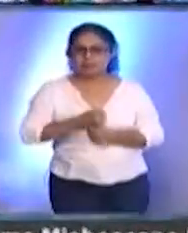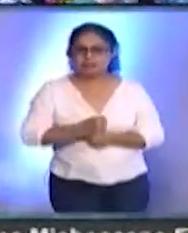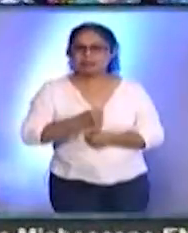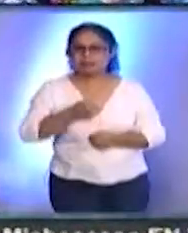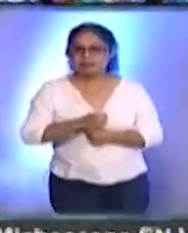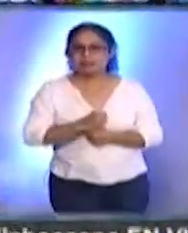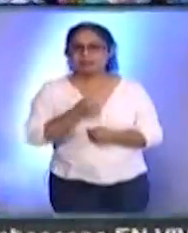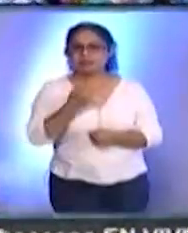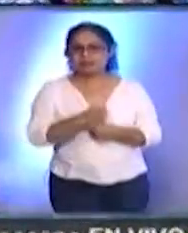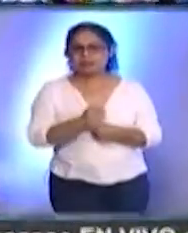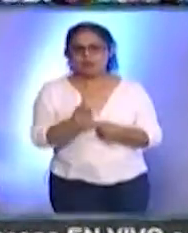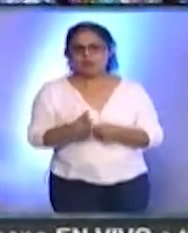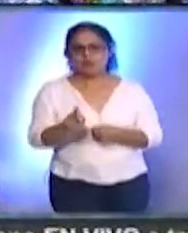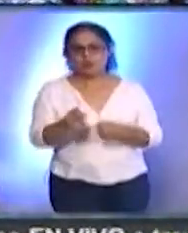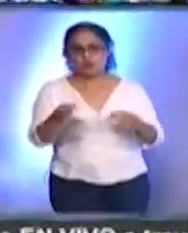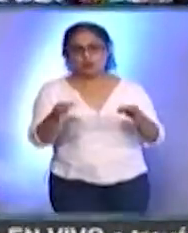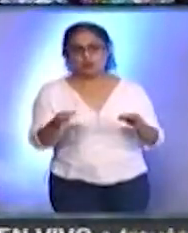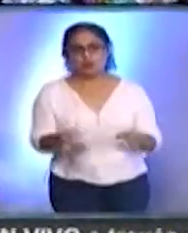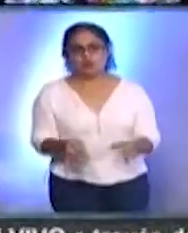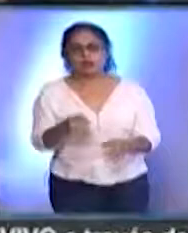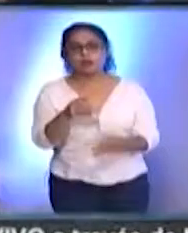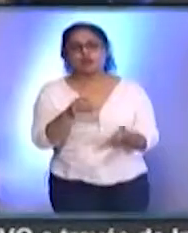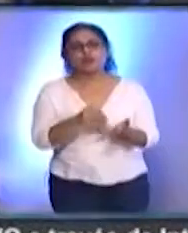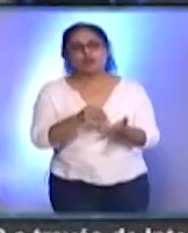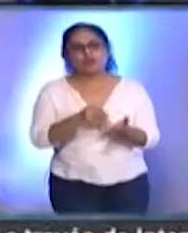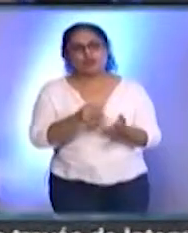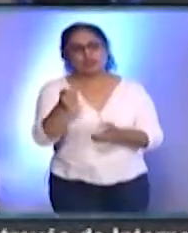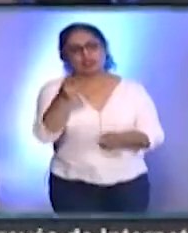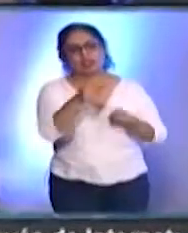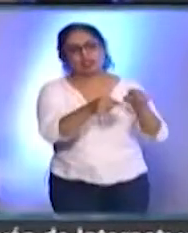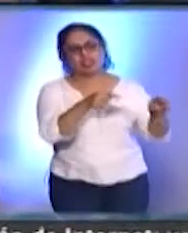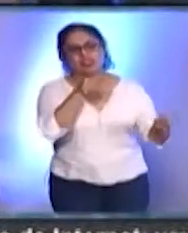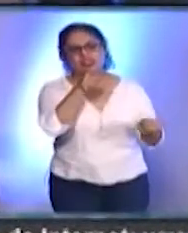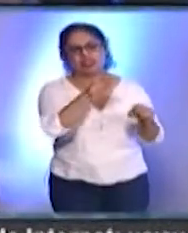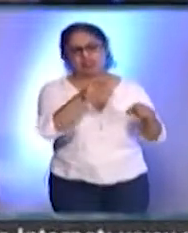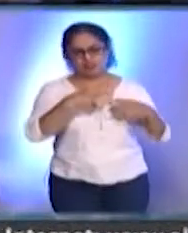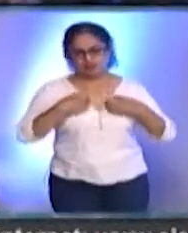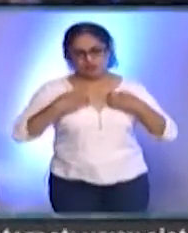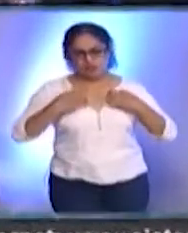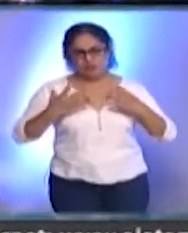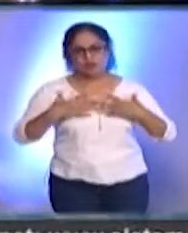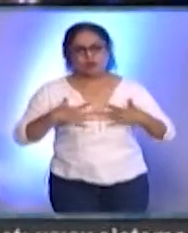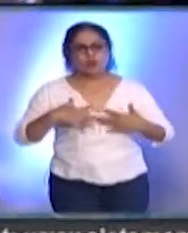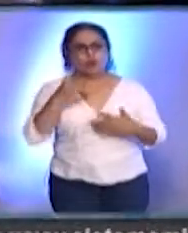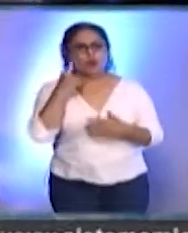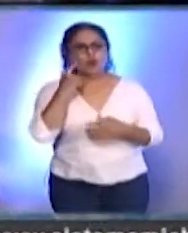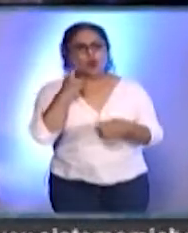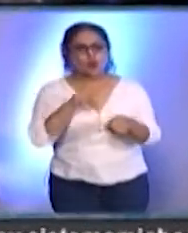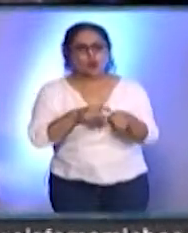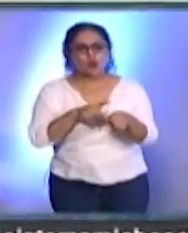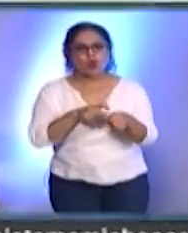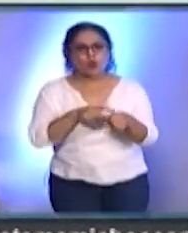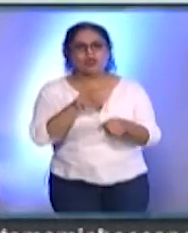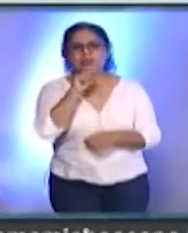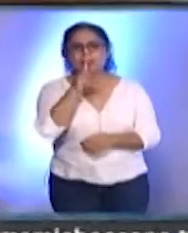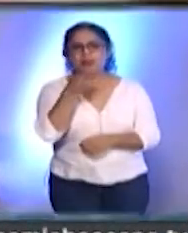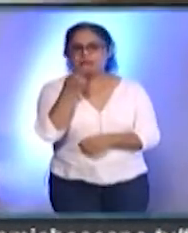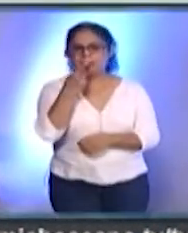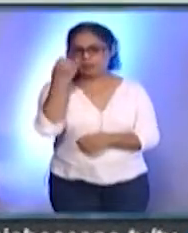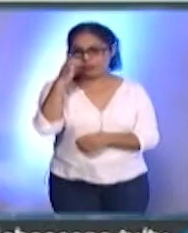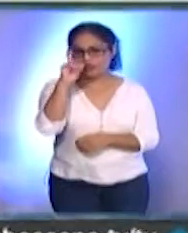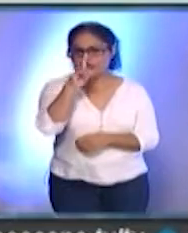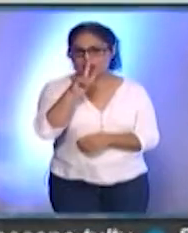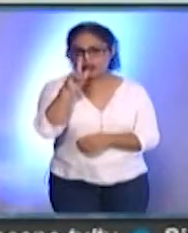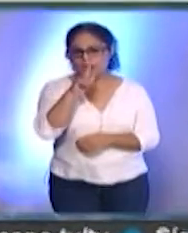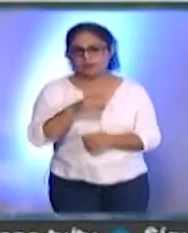de los pueblos originarios, aún padecen señalamientos por su vestimenta, color de piel e incluso por su lengua. Entonces, pero